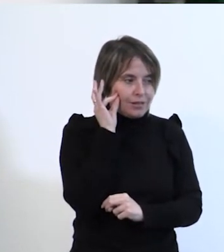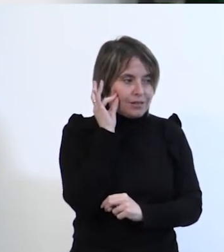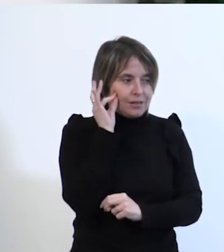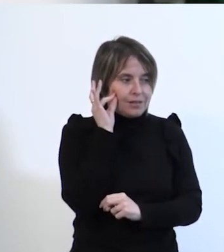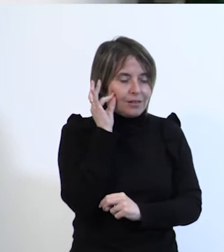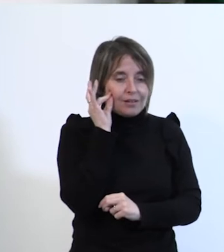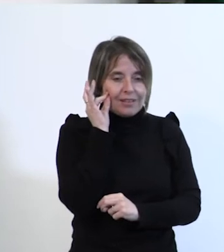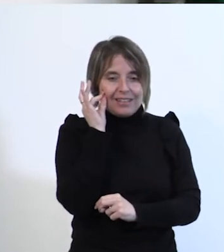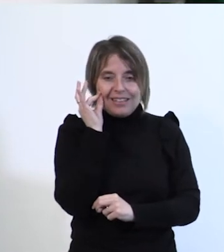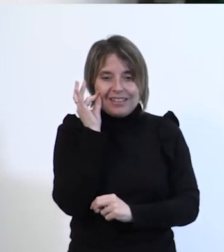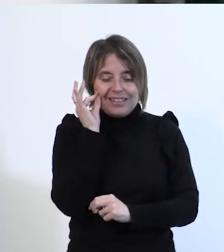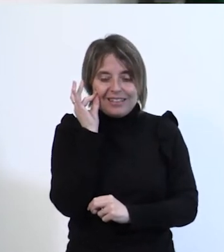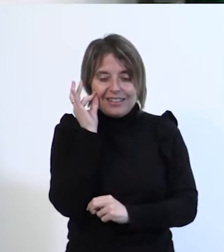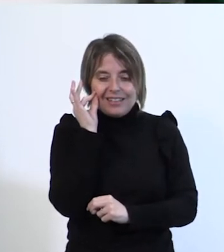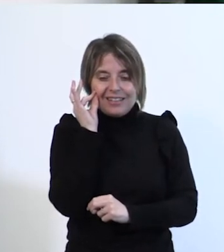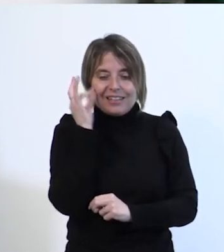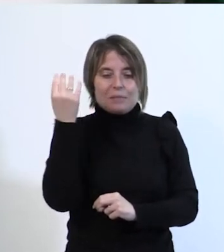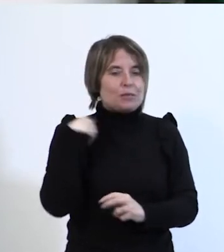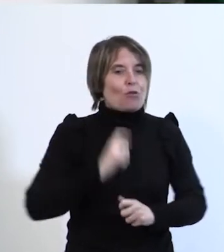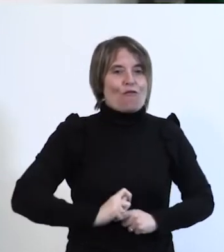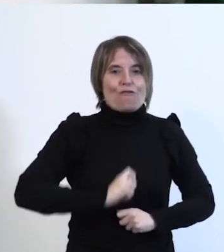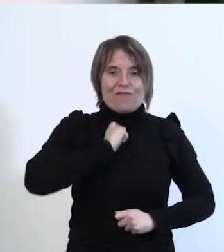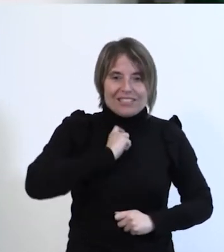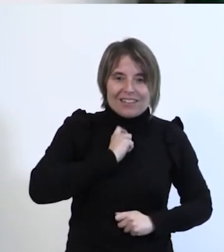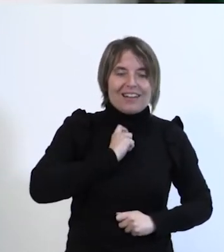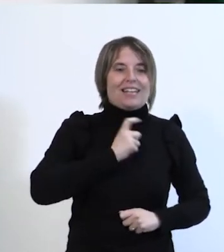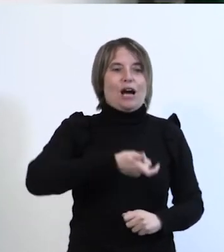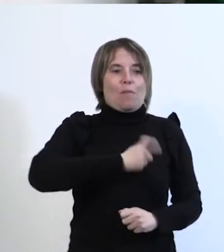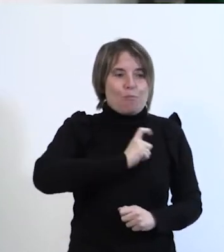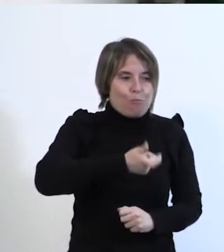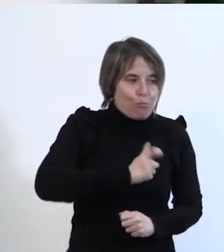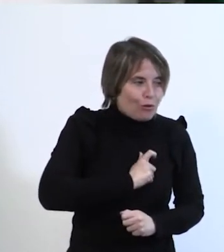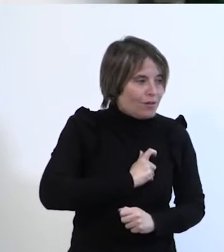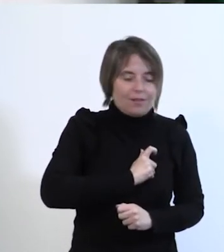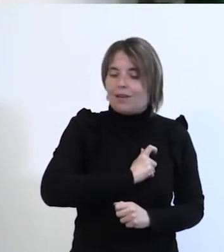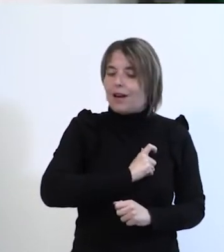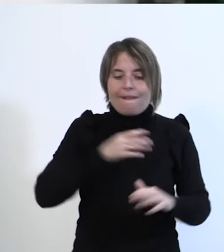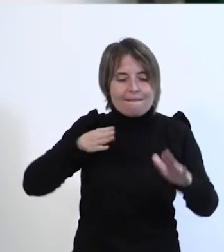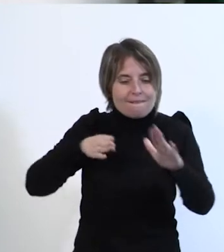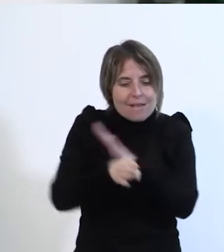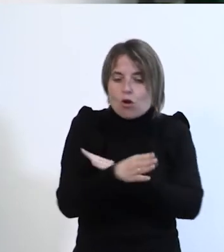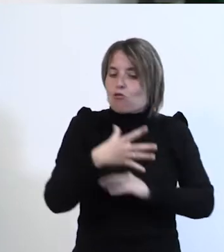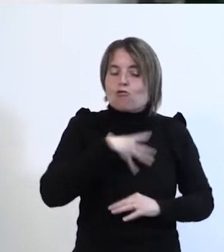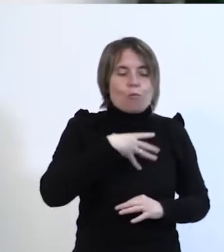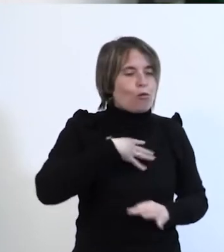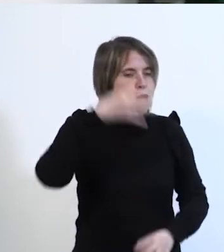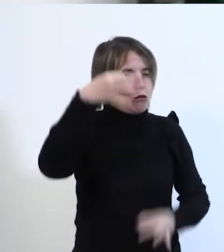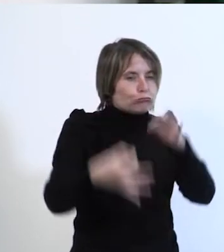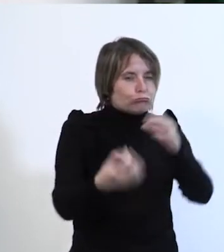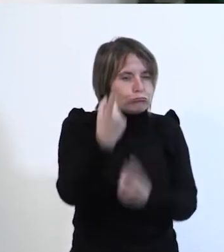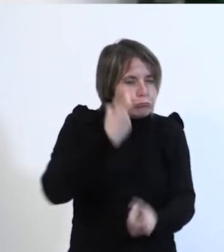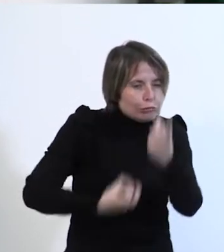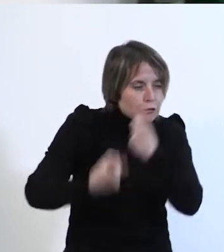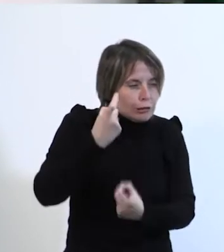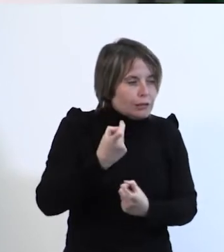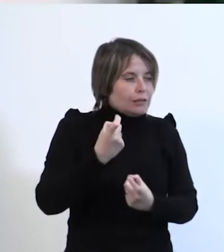y literalmente le quitaron a la fiscalía y a la policía, no dejaron que procesaran a la